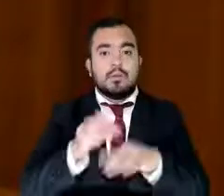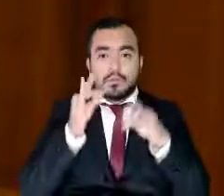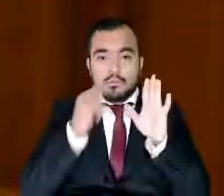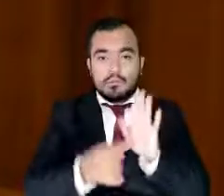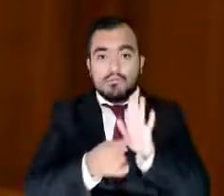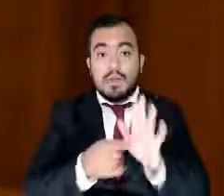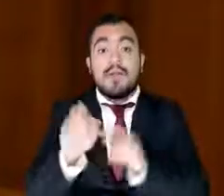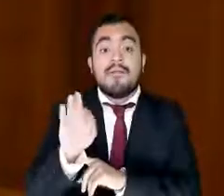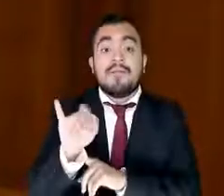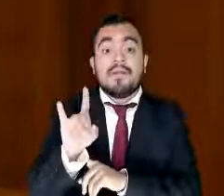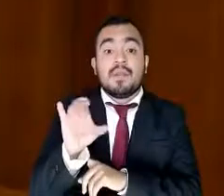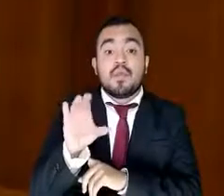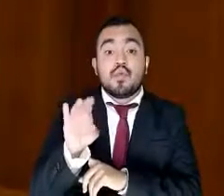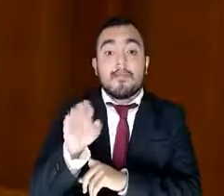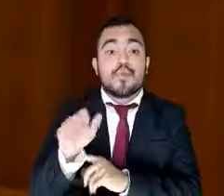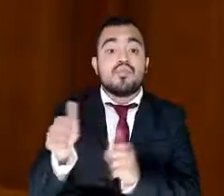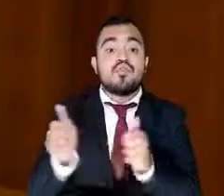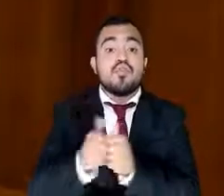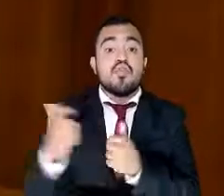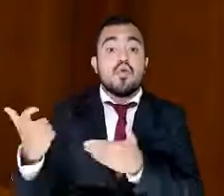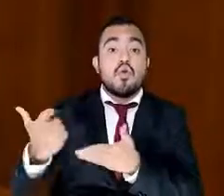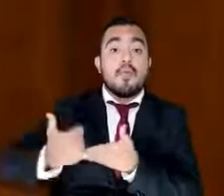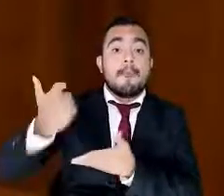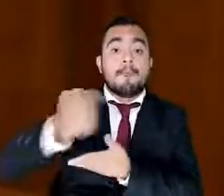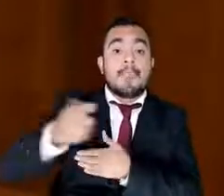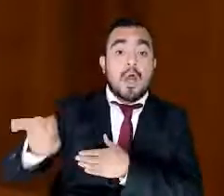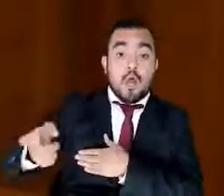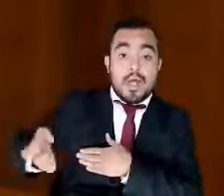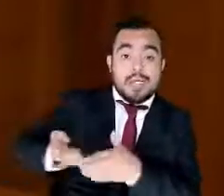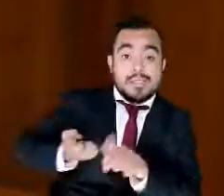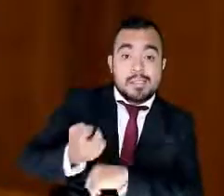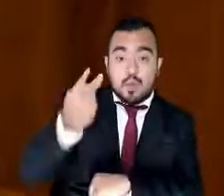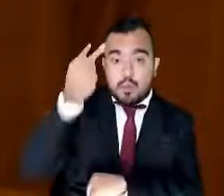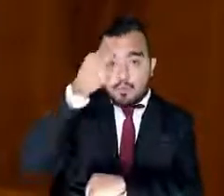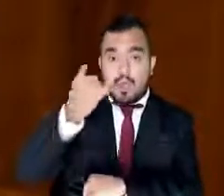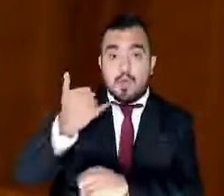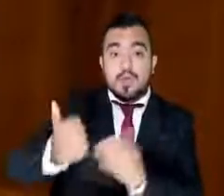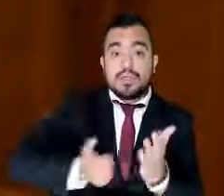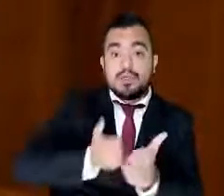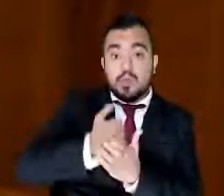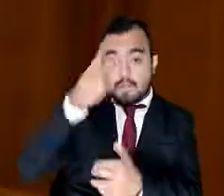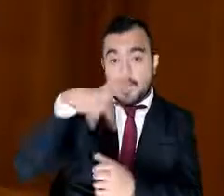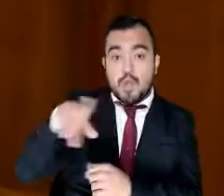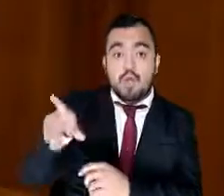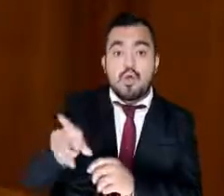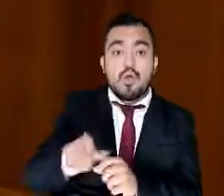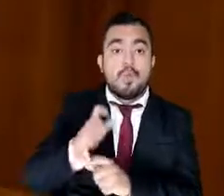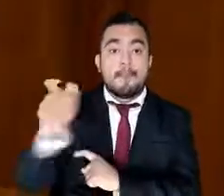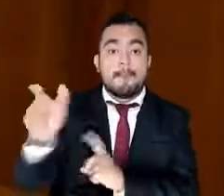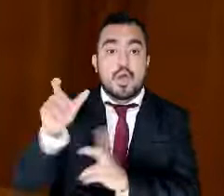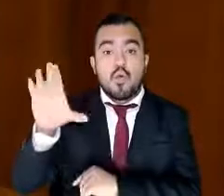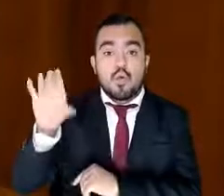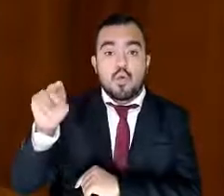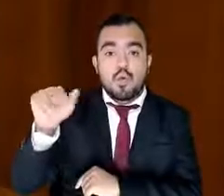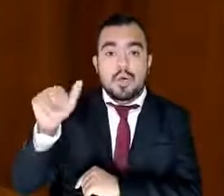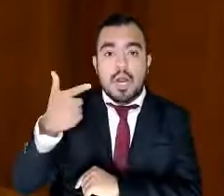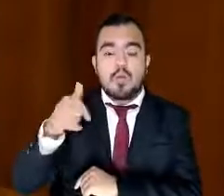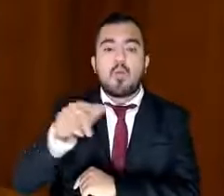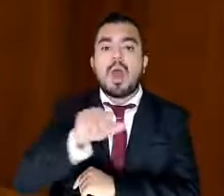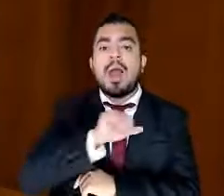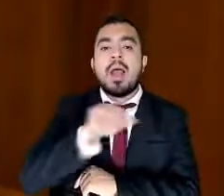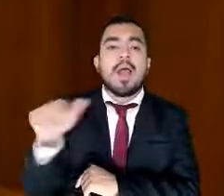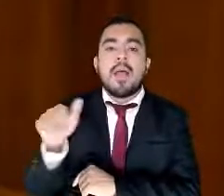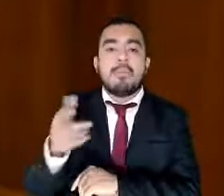que se capitaliza a través de los pagos que realiza el Estado de México y la Ciudad de México a la Conagua por conceptos de